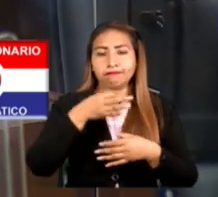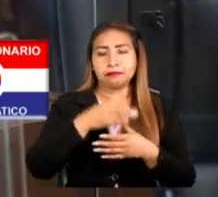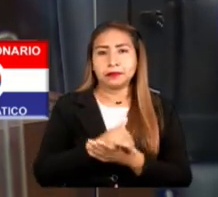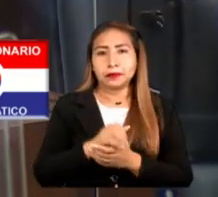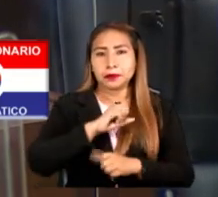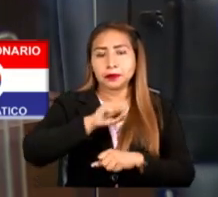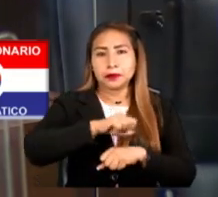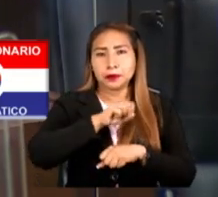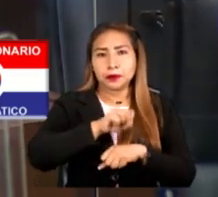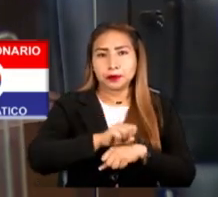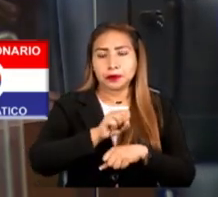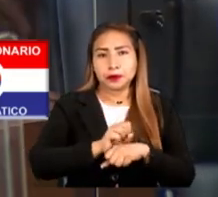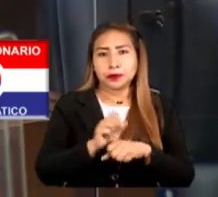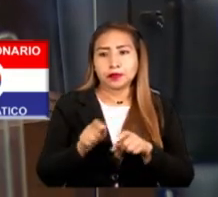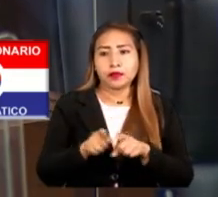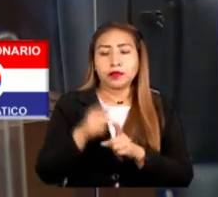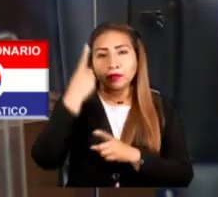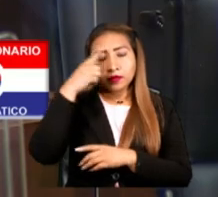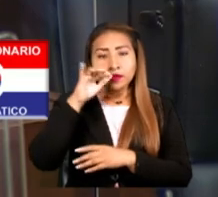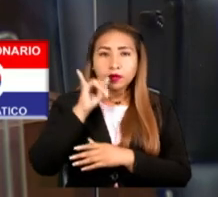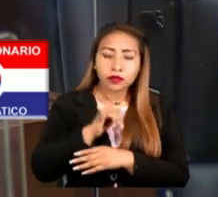eso, honorables colegas,